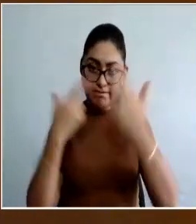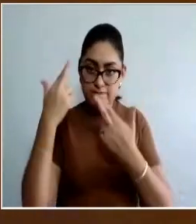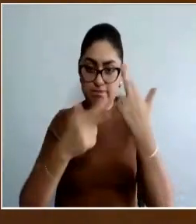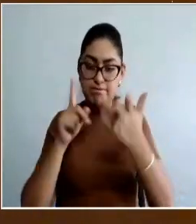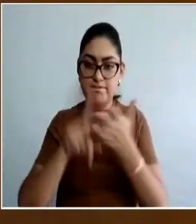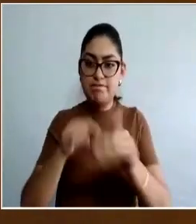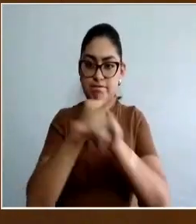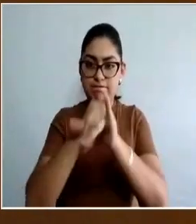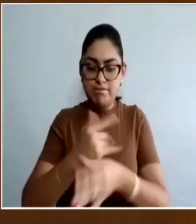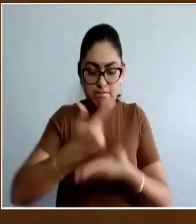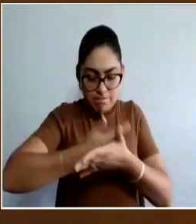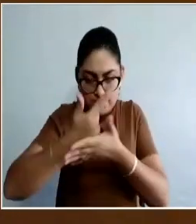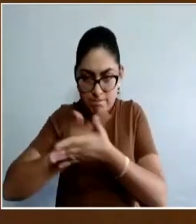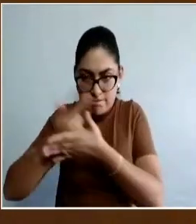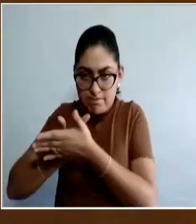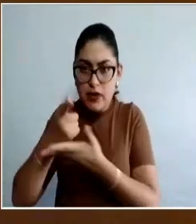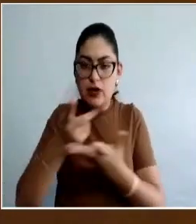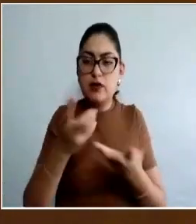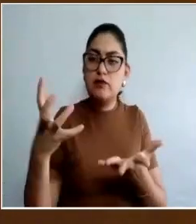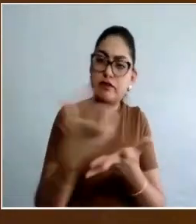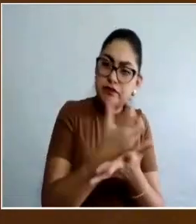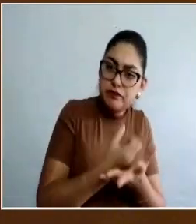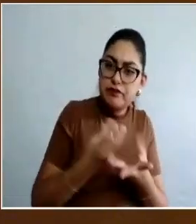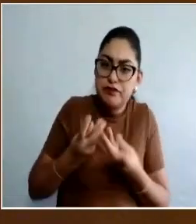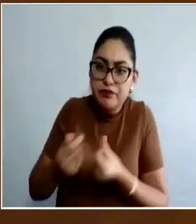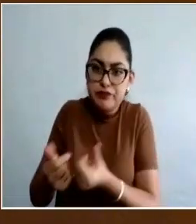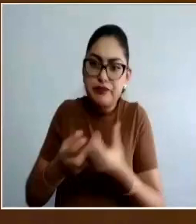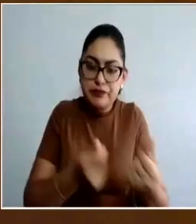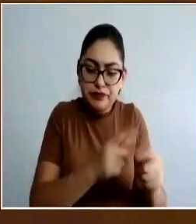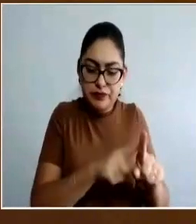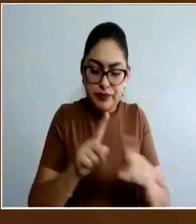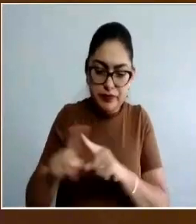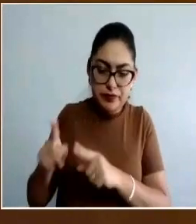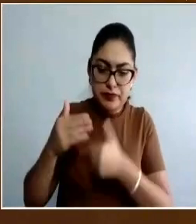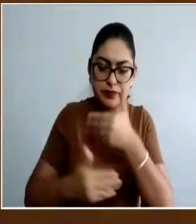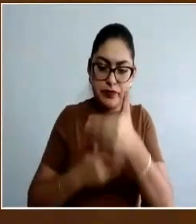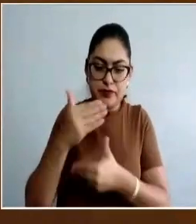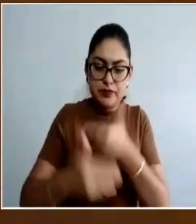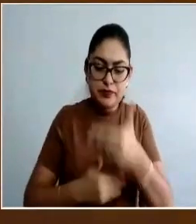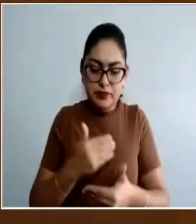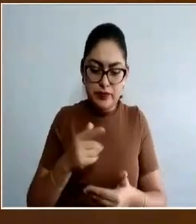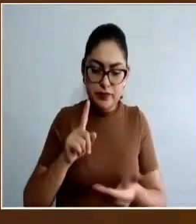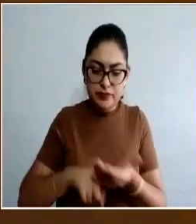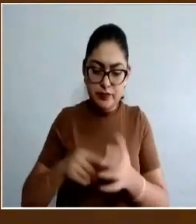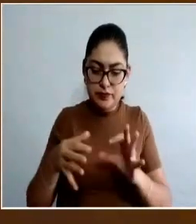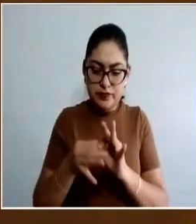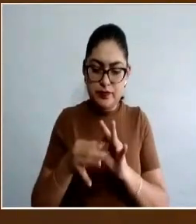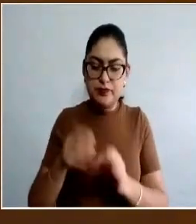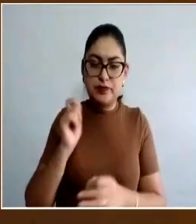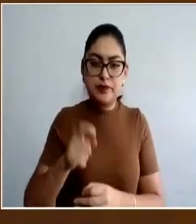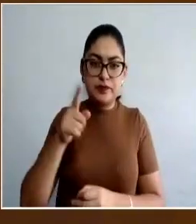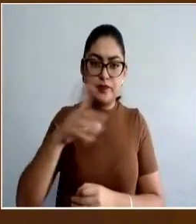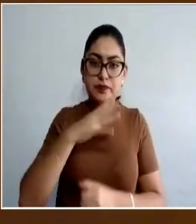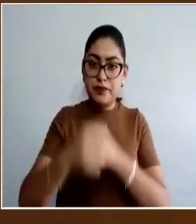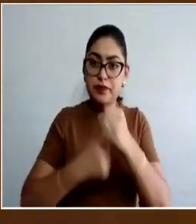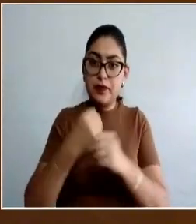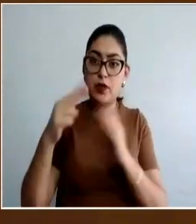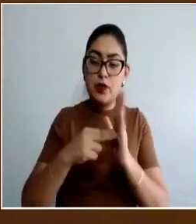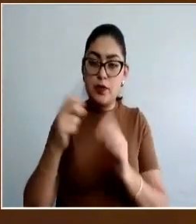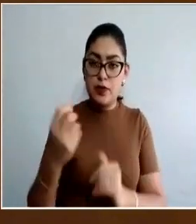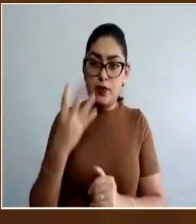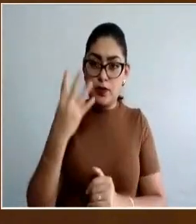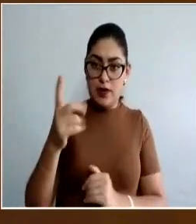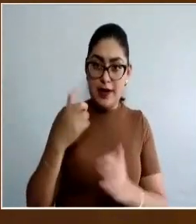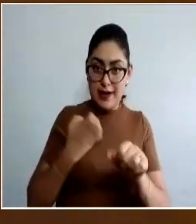campaña de diversas candidaturas correspondientes al proceso electoral ordinario 23224 en el Estado de Colima y federal en el Estado de